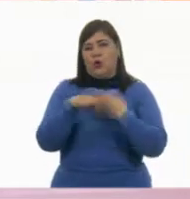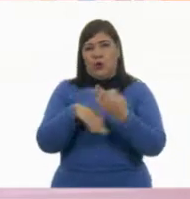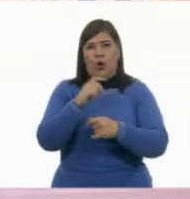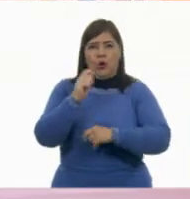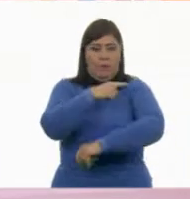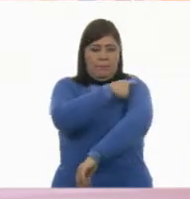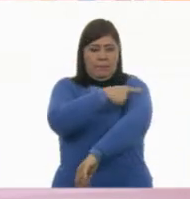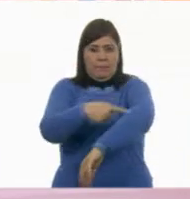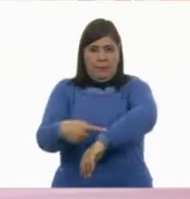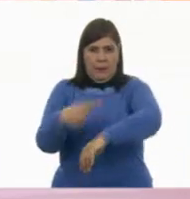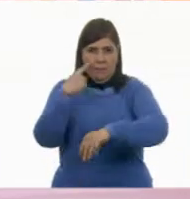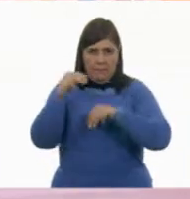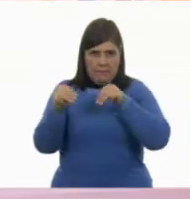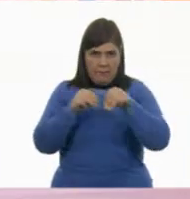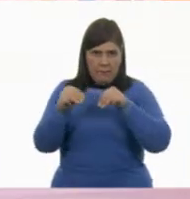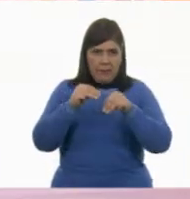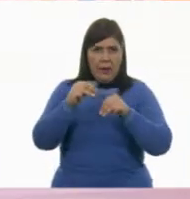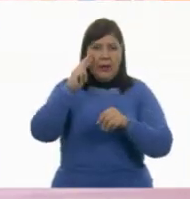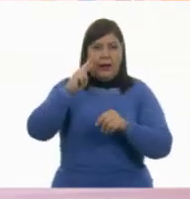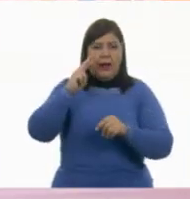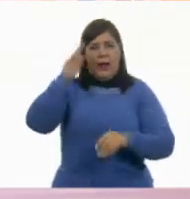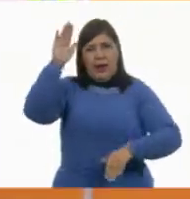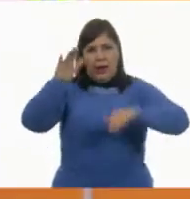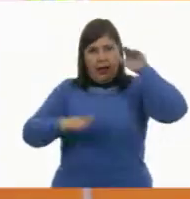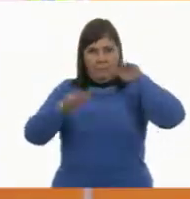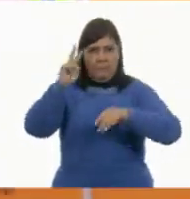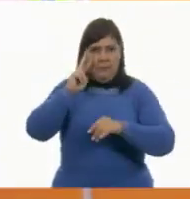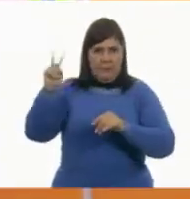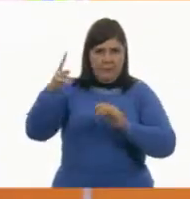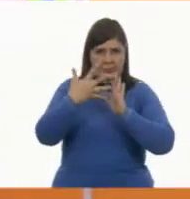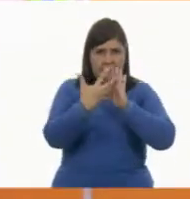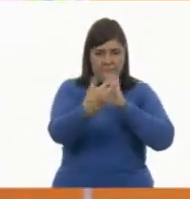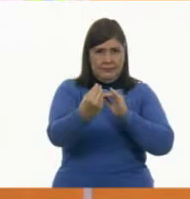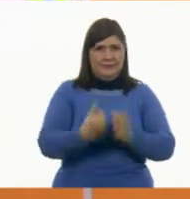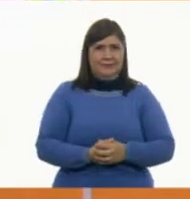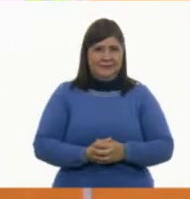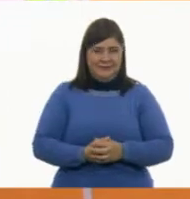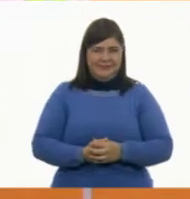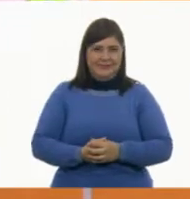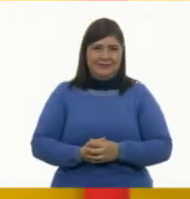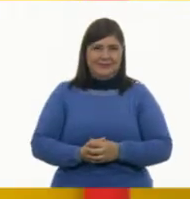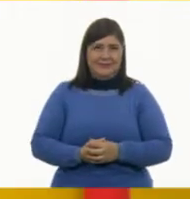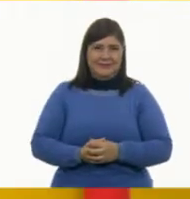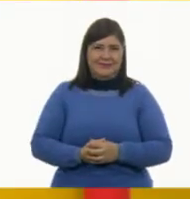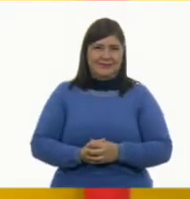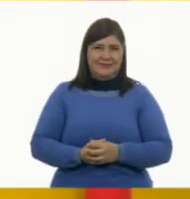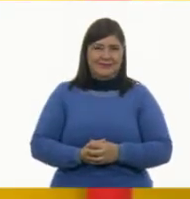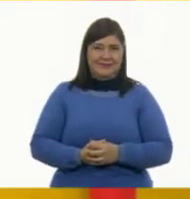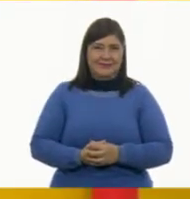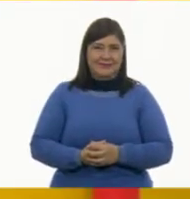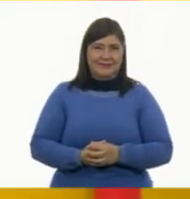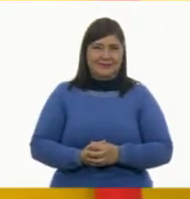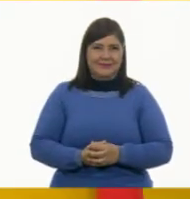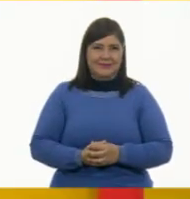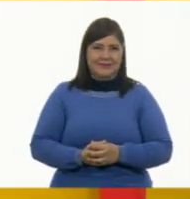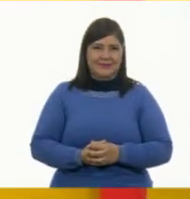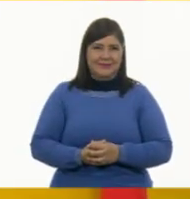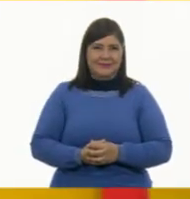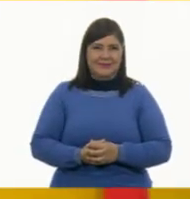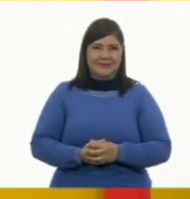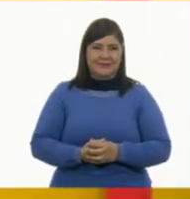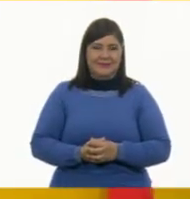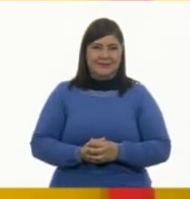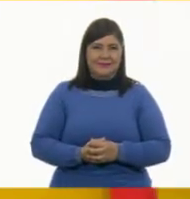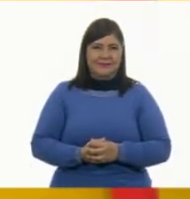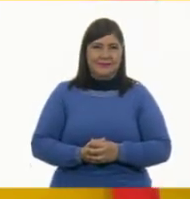brazo. Vamos a mover brazos arriba y abajo, arriba y abajo, arriba y abajo, arriba y abajo,